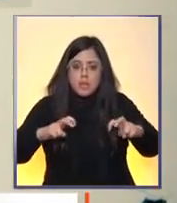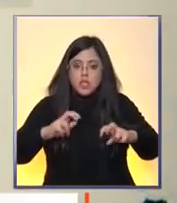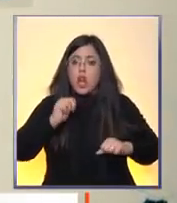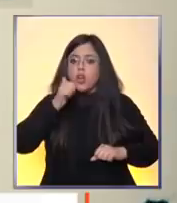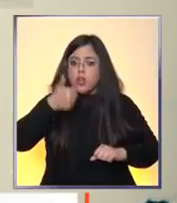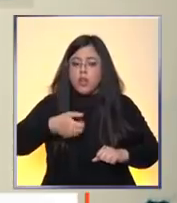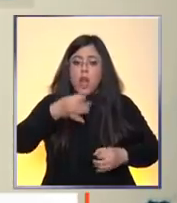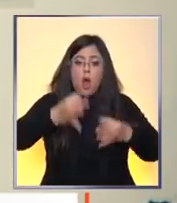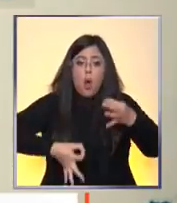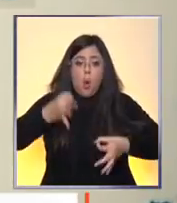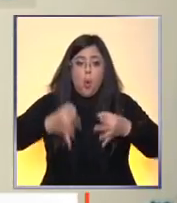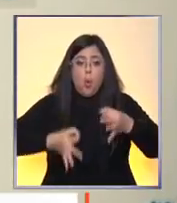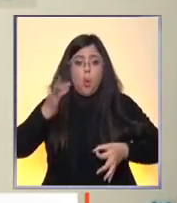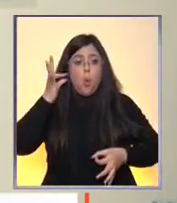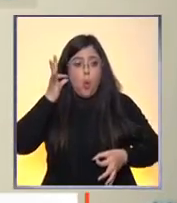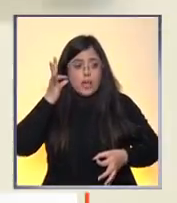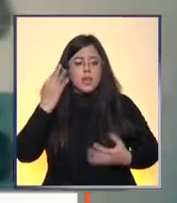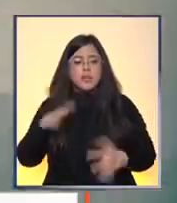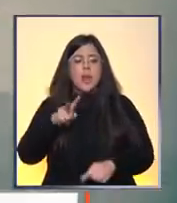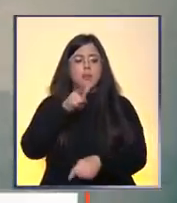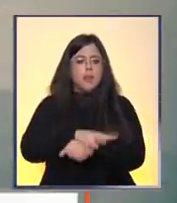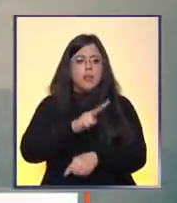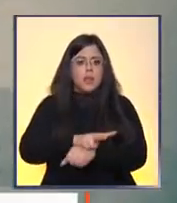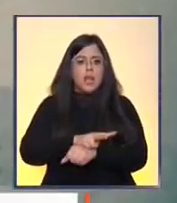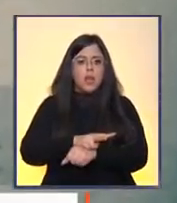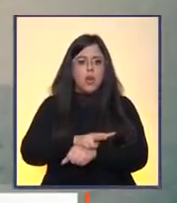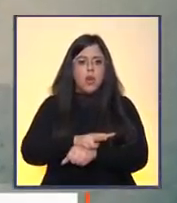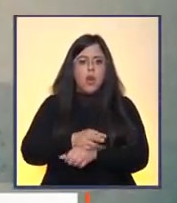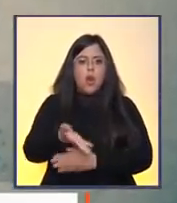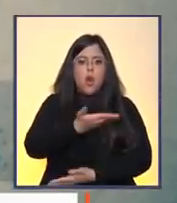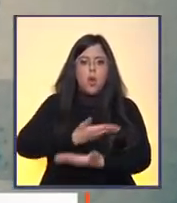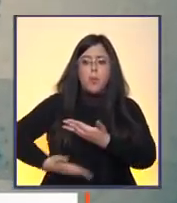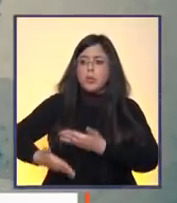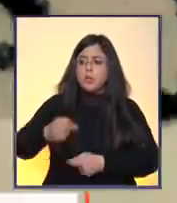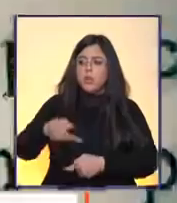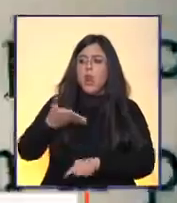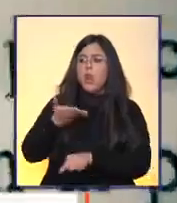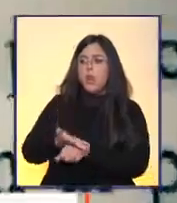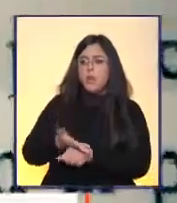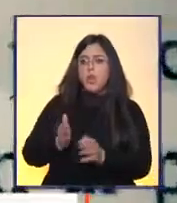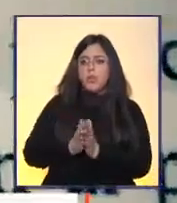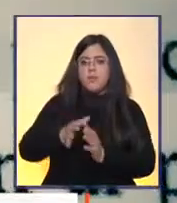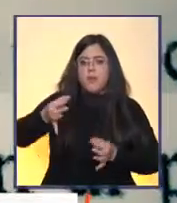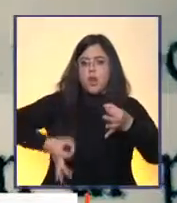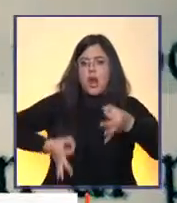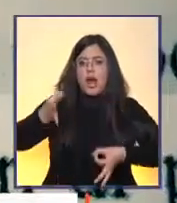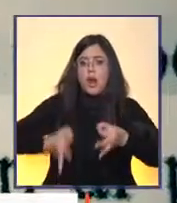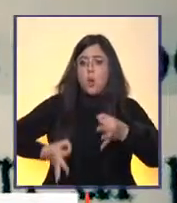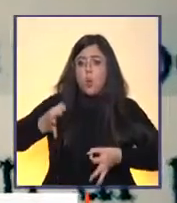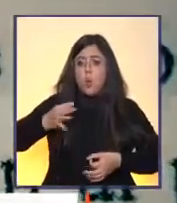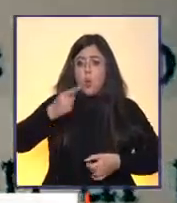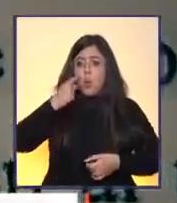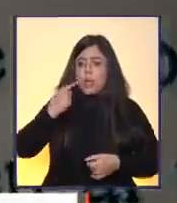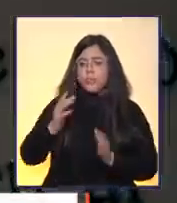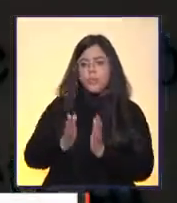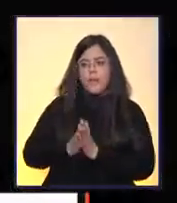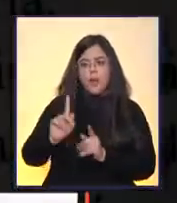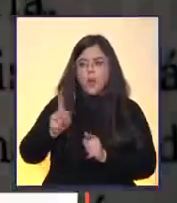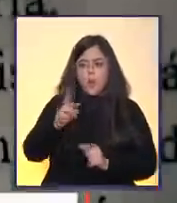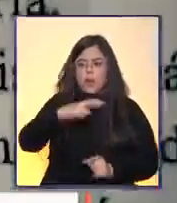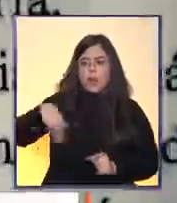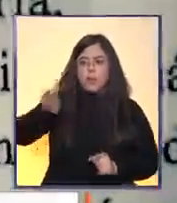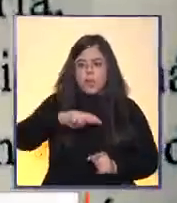que fue testigo de este comportamiento le pidió al juez Campaña que no quería ver esta escena nuevamente. Él